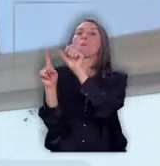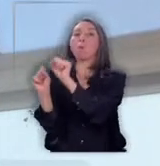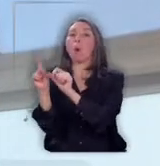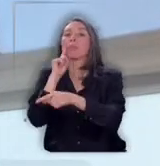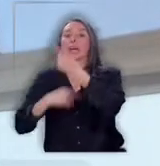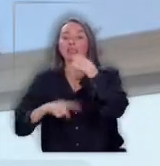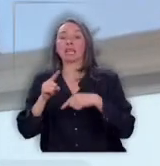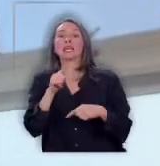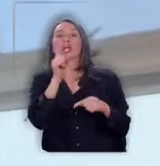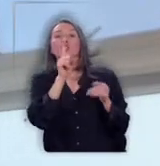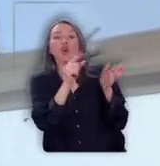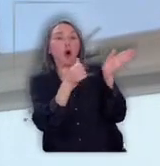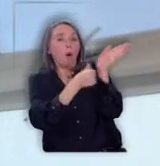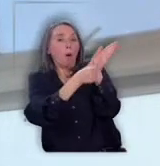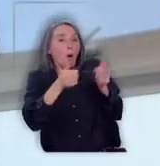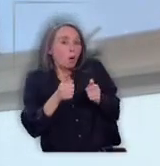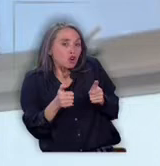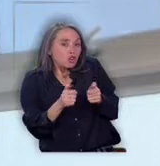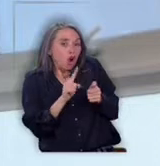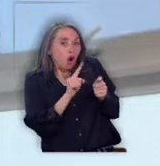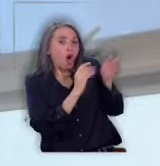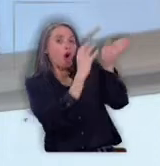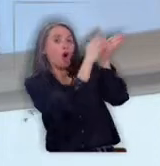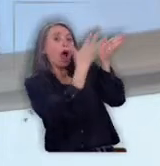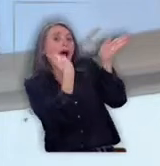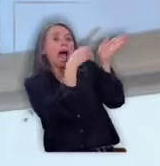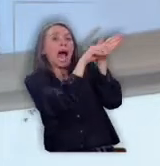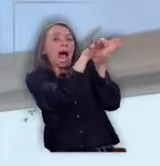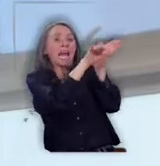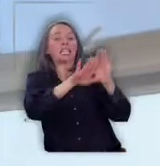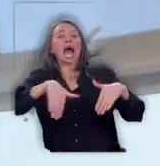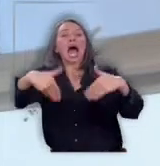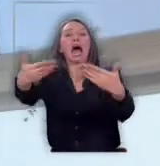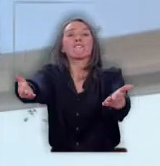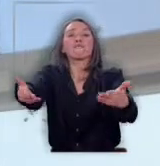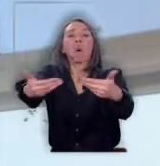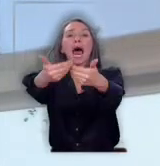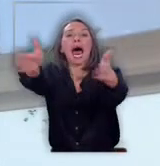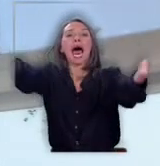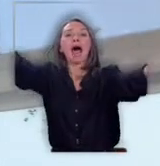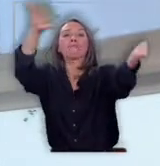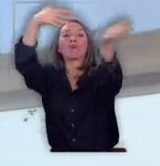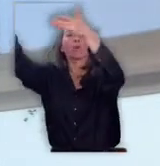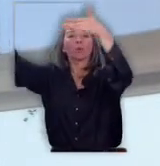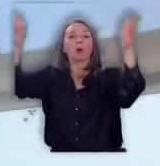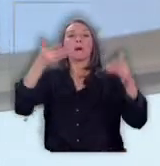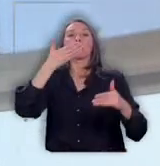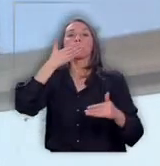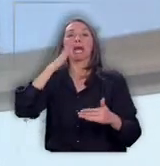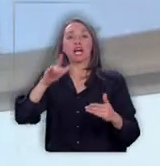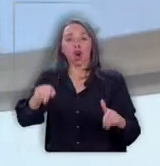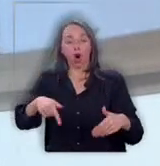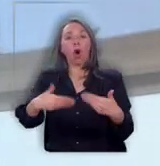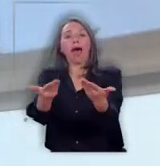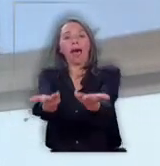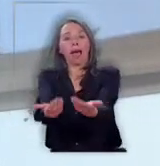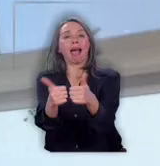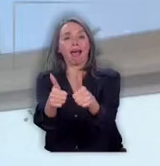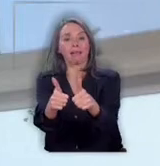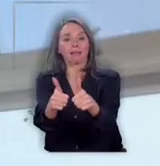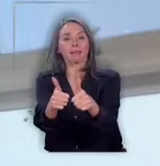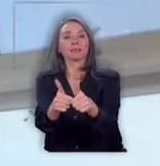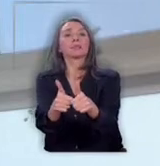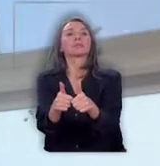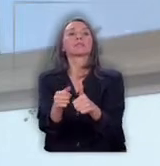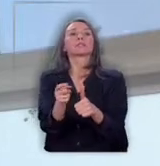aire acondicionado si se puede atender en las Terrazas en lugares abiertos ideal y eh